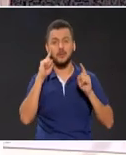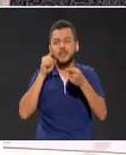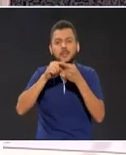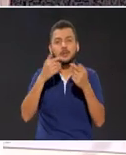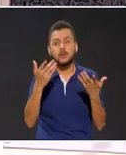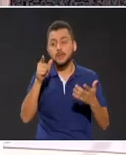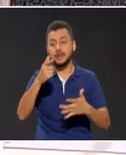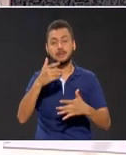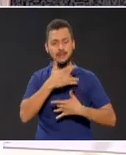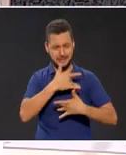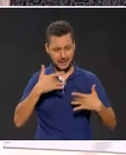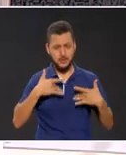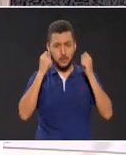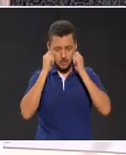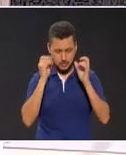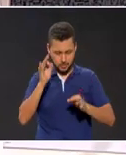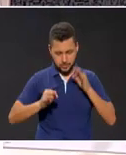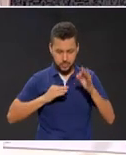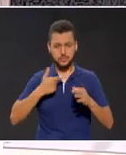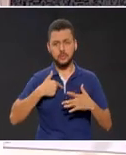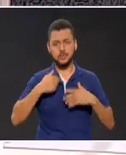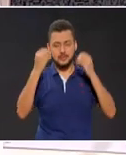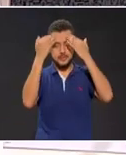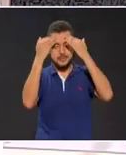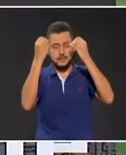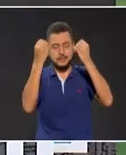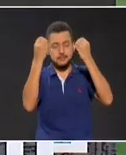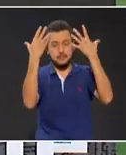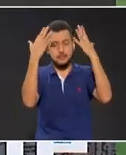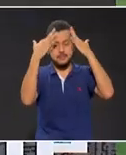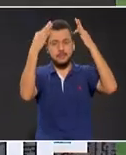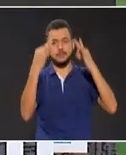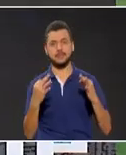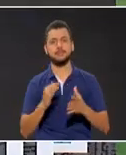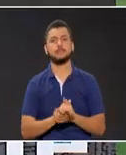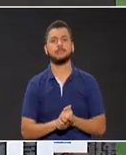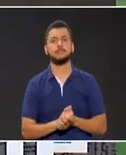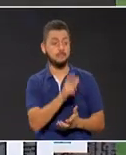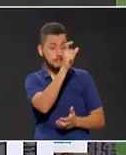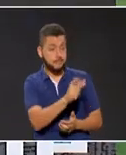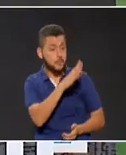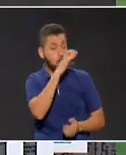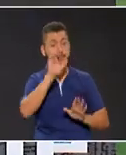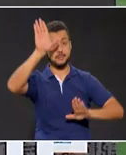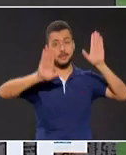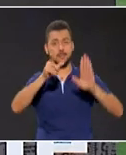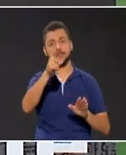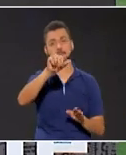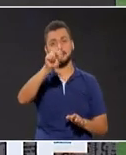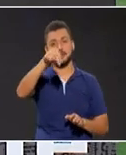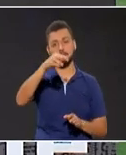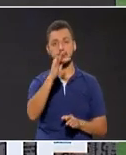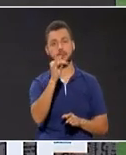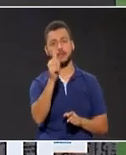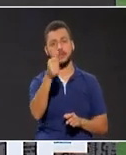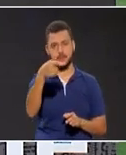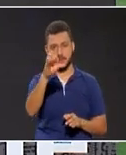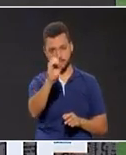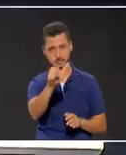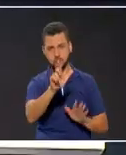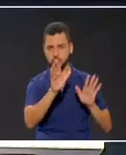que tengan recuperaciones estables en el corto plazo. Bien, ahora el turno para Santiago Gómez. Mire, realmente todas las personas que están